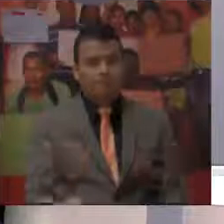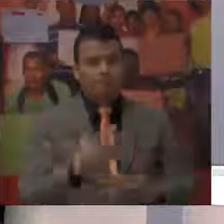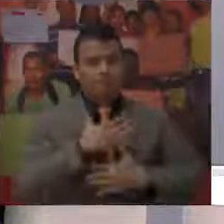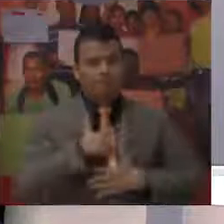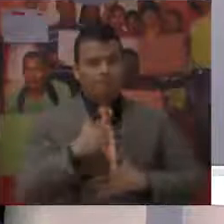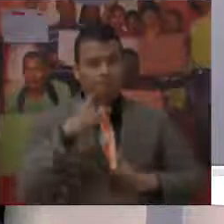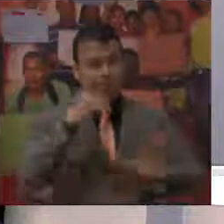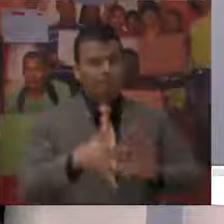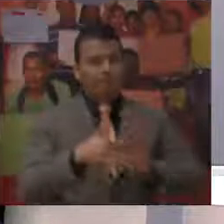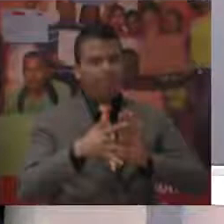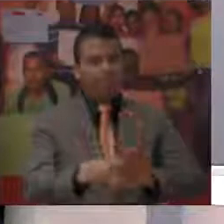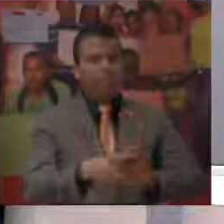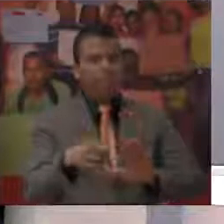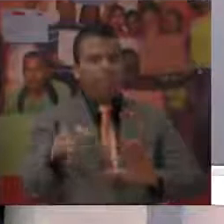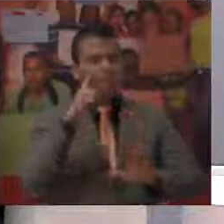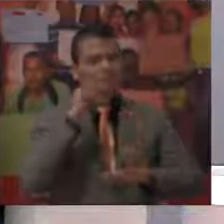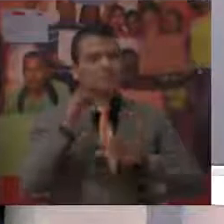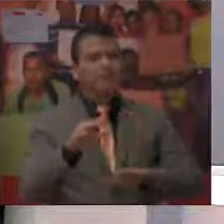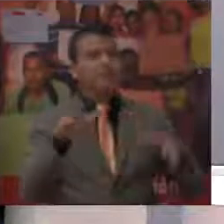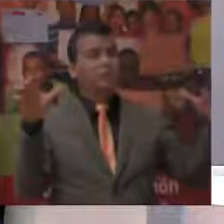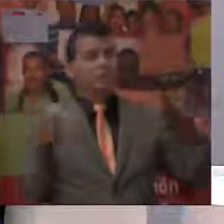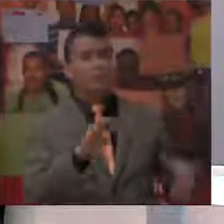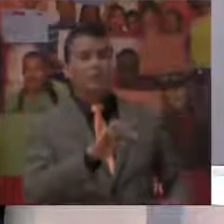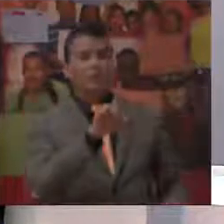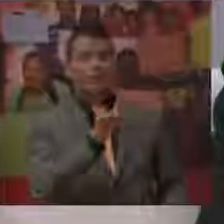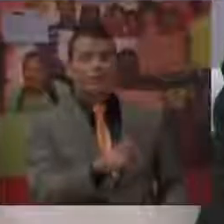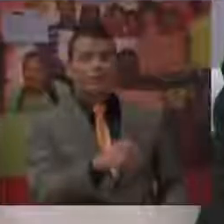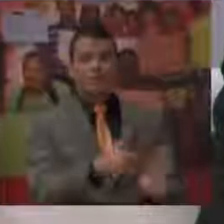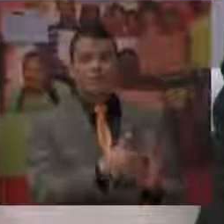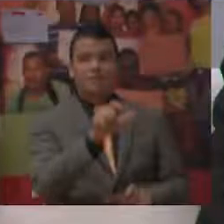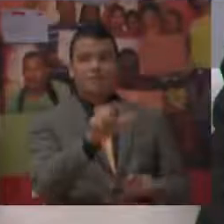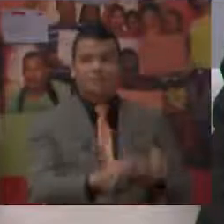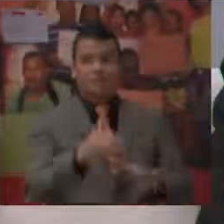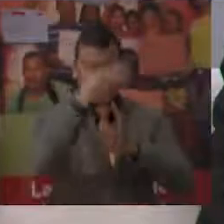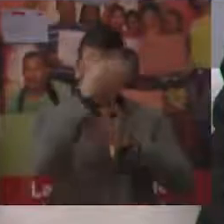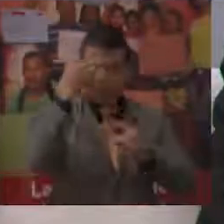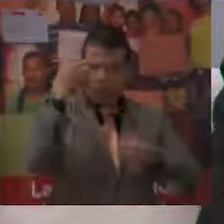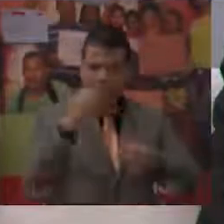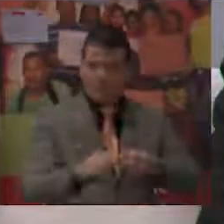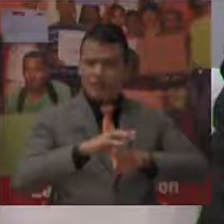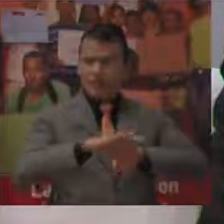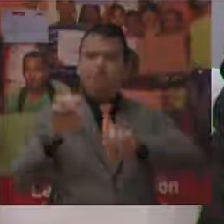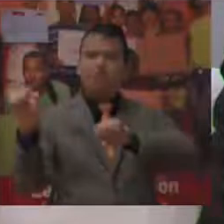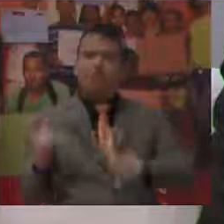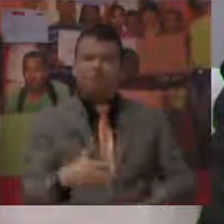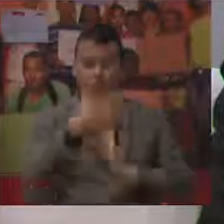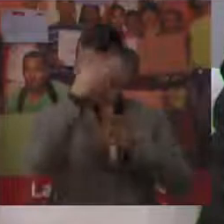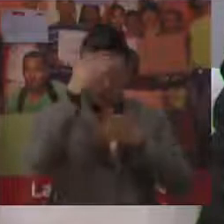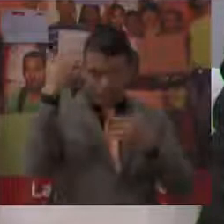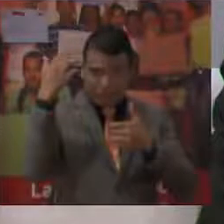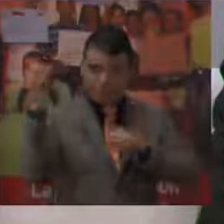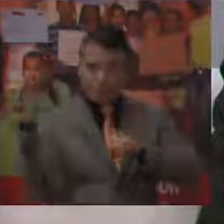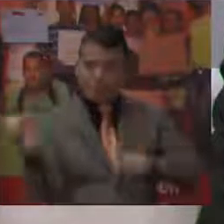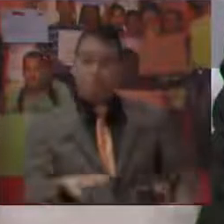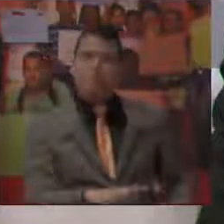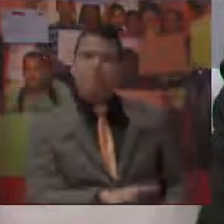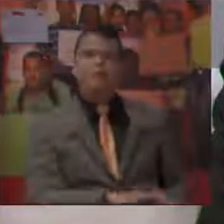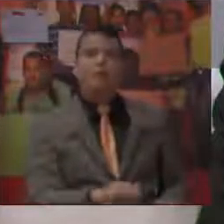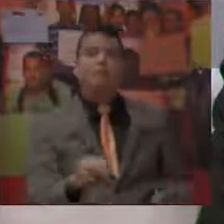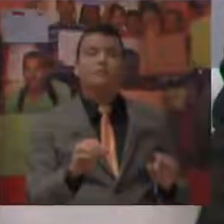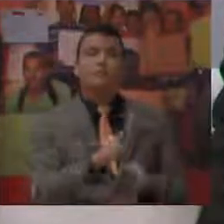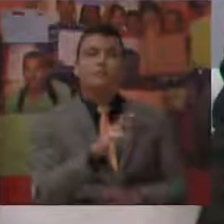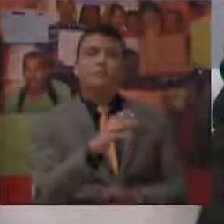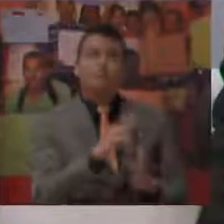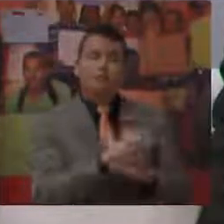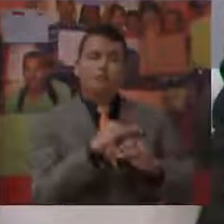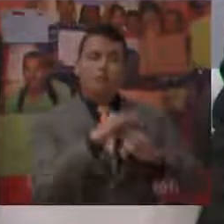la cara por más de 36.000 desmovilizados de autodefensas que tienen la misma problemática y algunos